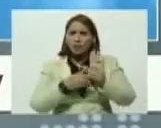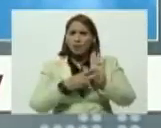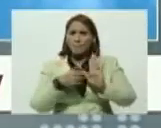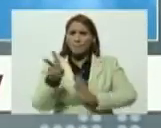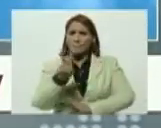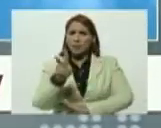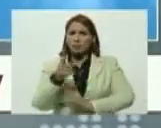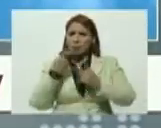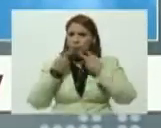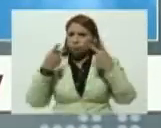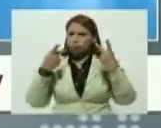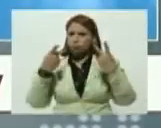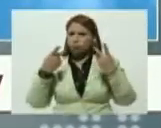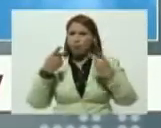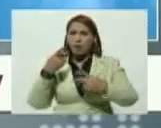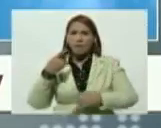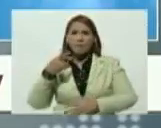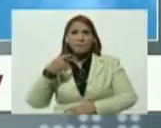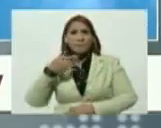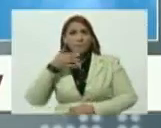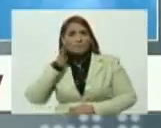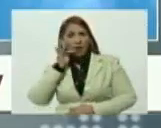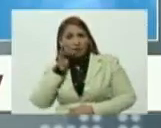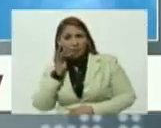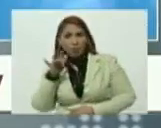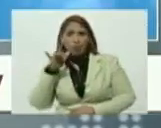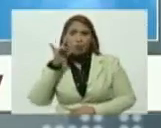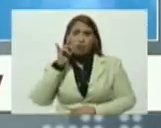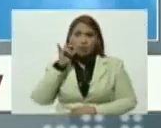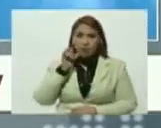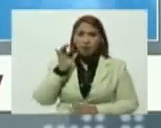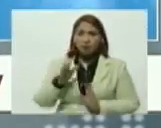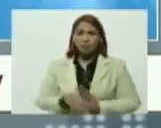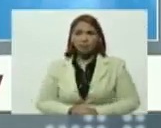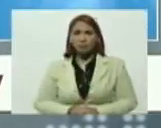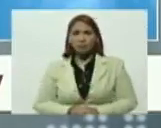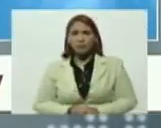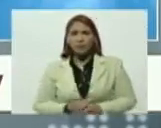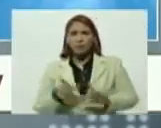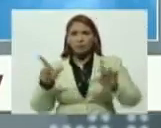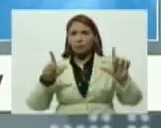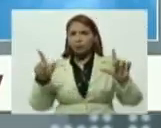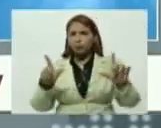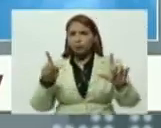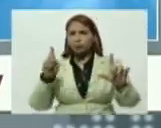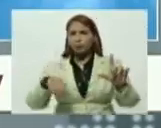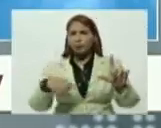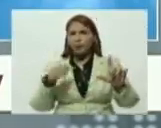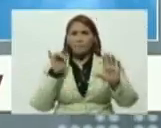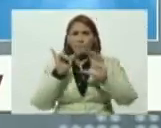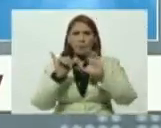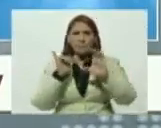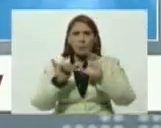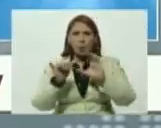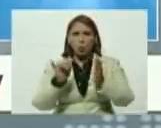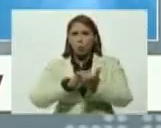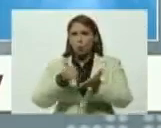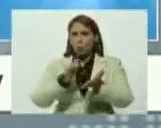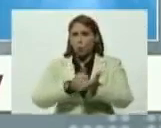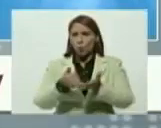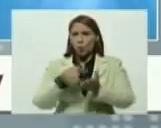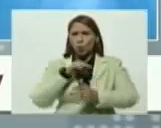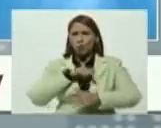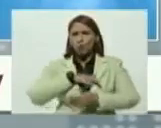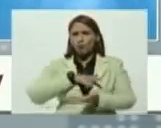Venezuela en Facebook, en Instagram, en TikTok, en YouTuber, en WhatsApp, en Telegram,